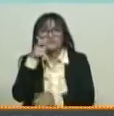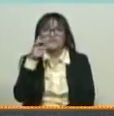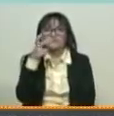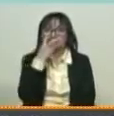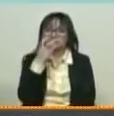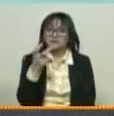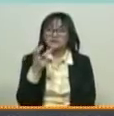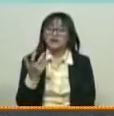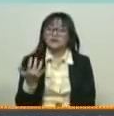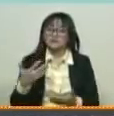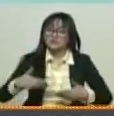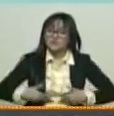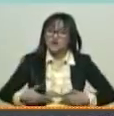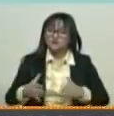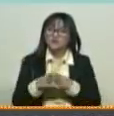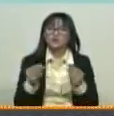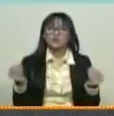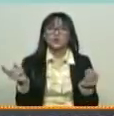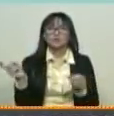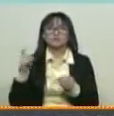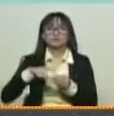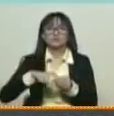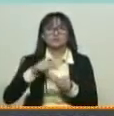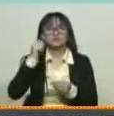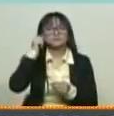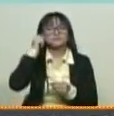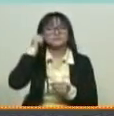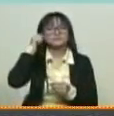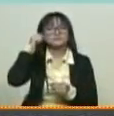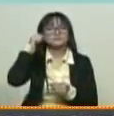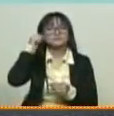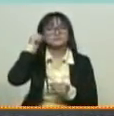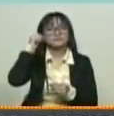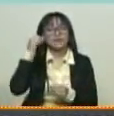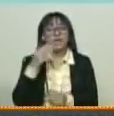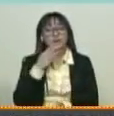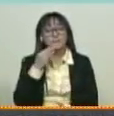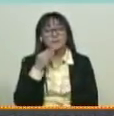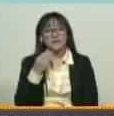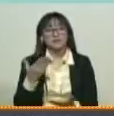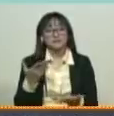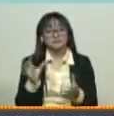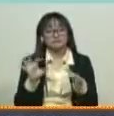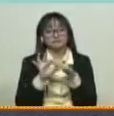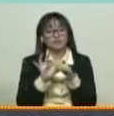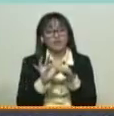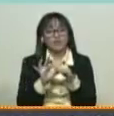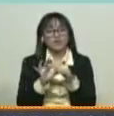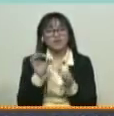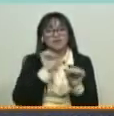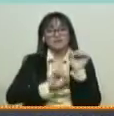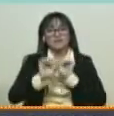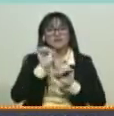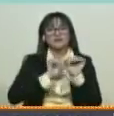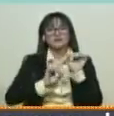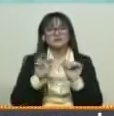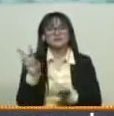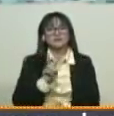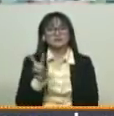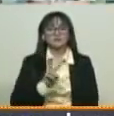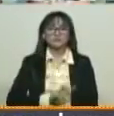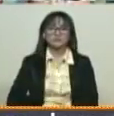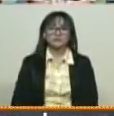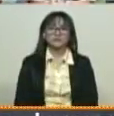esfuerzos para que todos y todas se incorporen en esta experiencia por la unión de nuestra patria y por la defensa de